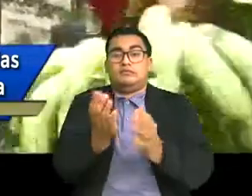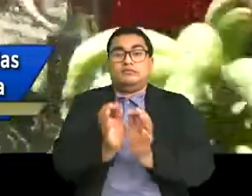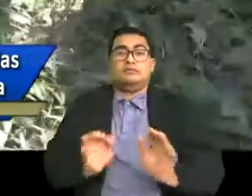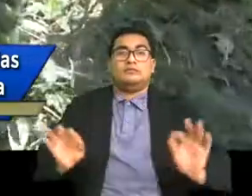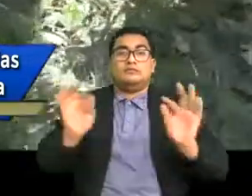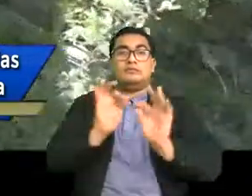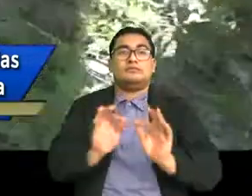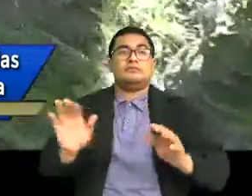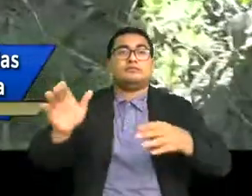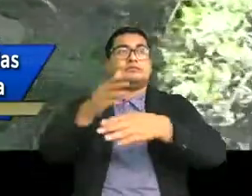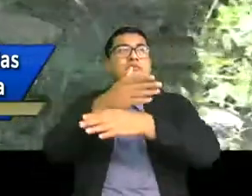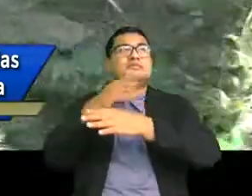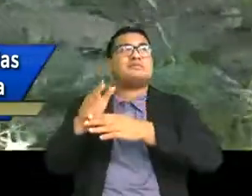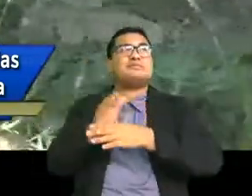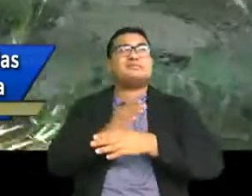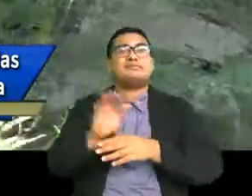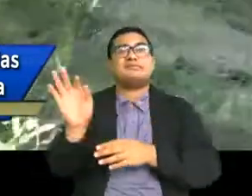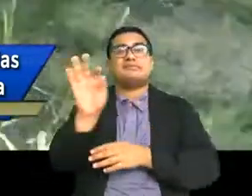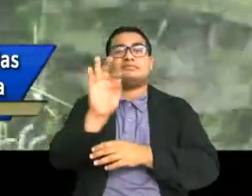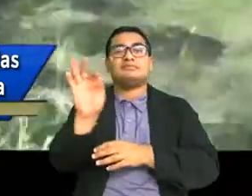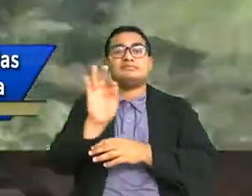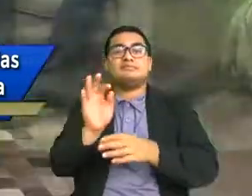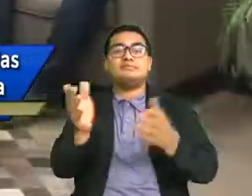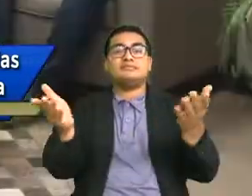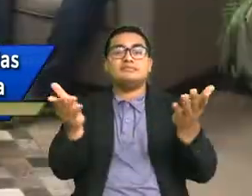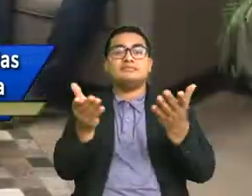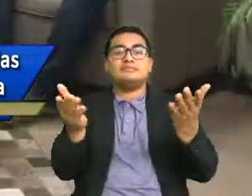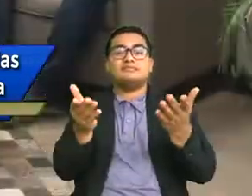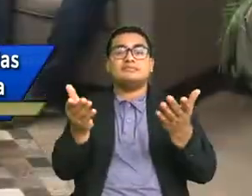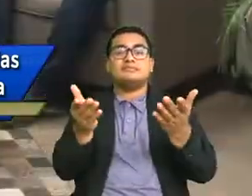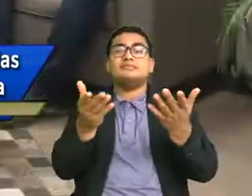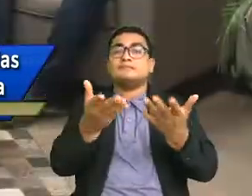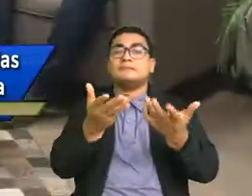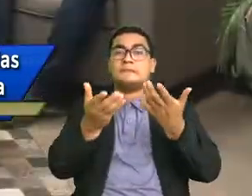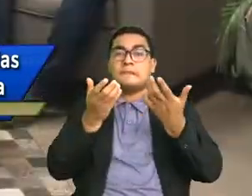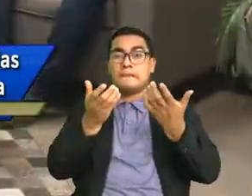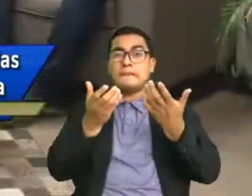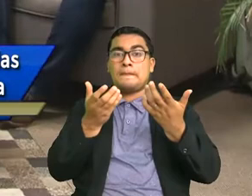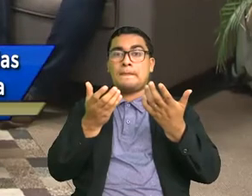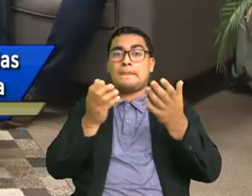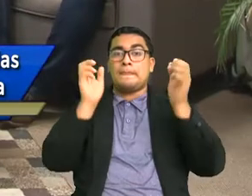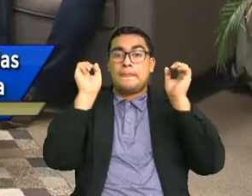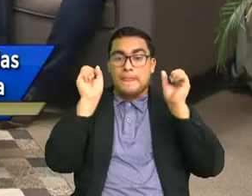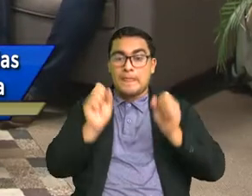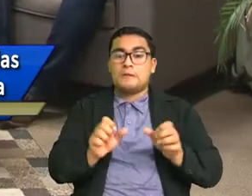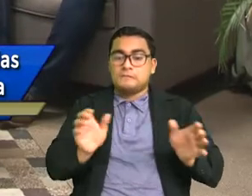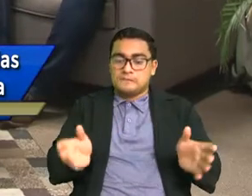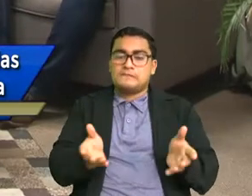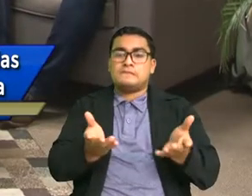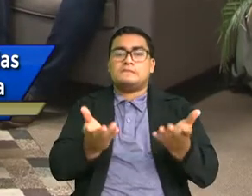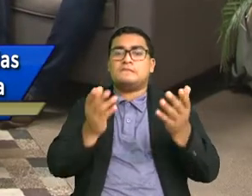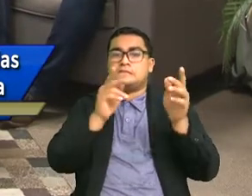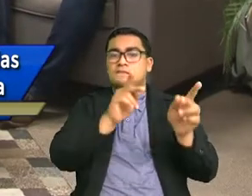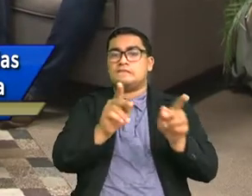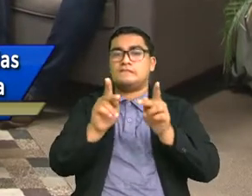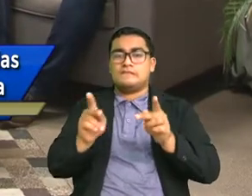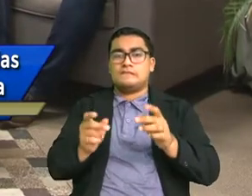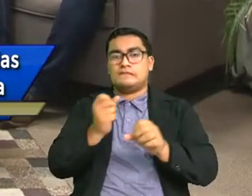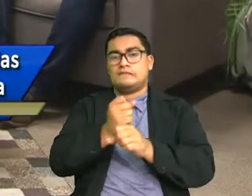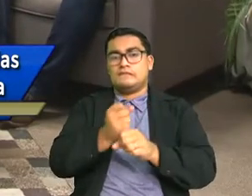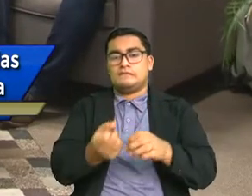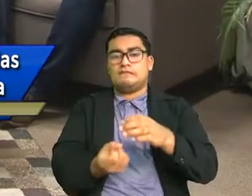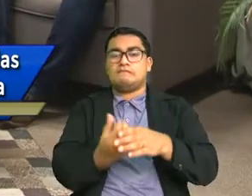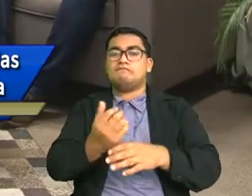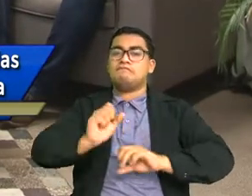diferentes diferentes tipos de formas de tratar de que logramos motivar al sector agropecuario para